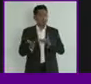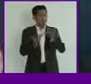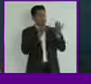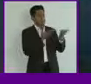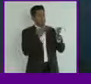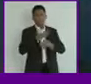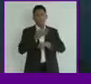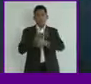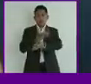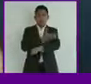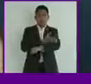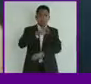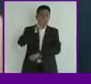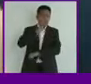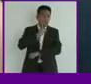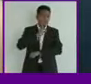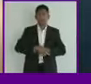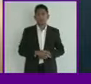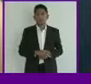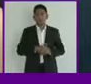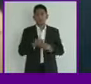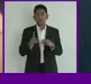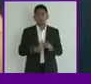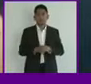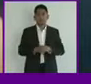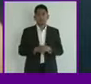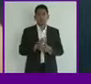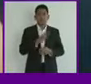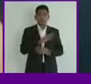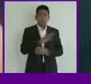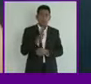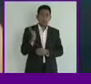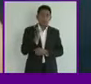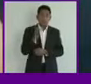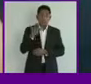Muchas gracias. Y bueno, yo voy a mencionar nuevamente las ideas que desde mi